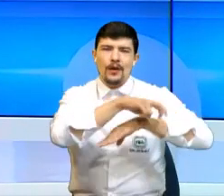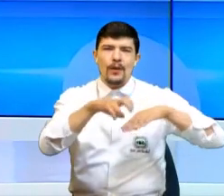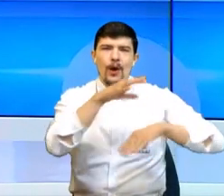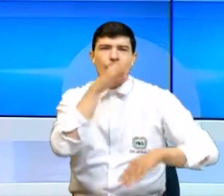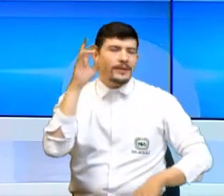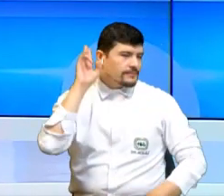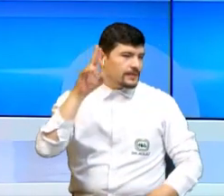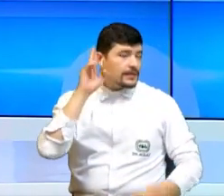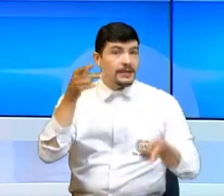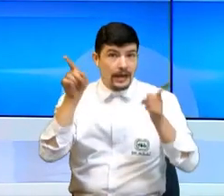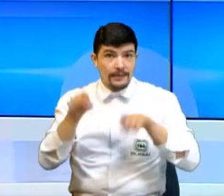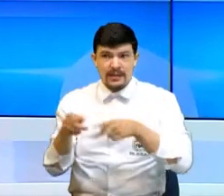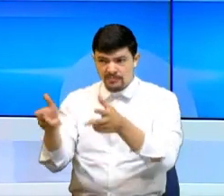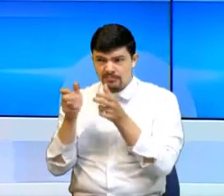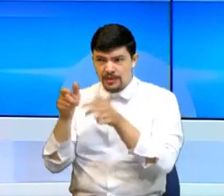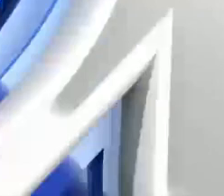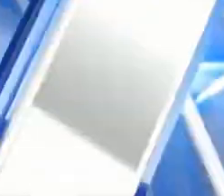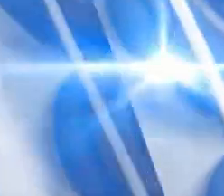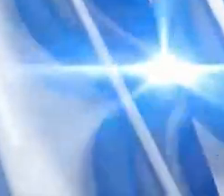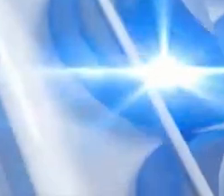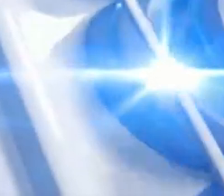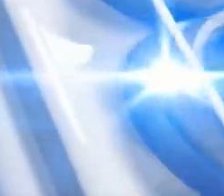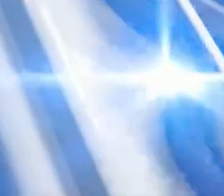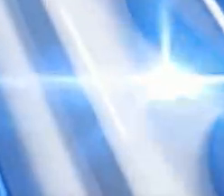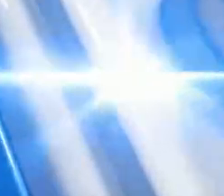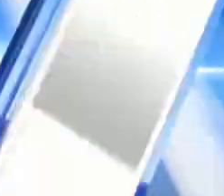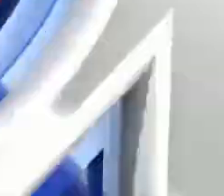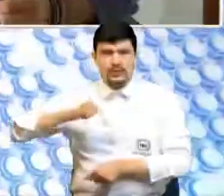sexuales edward pinilla con todos los detalles adelante